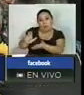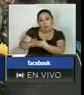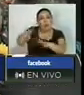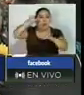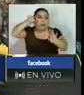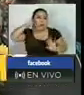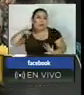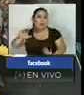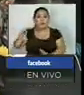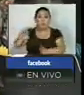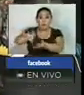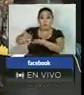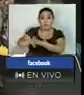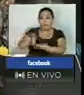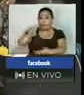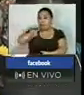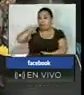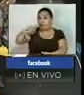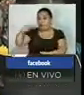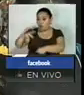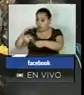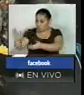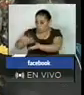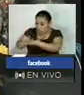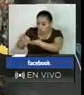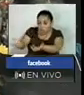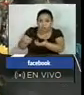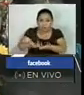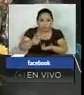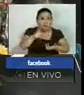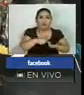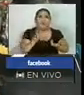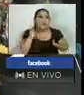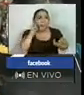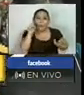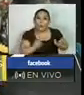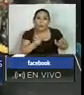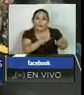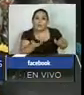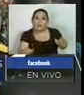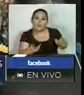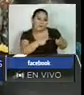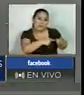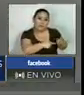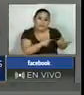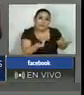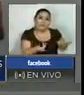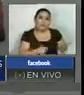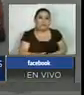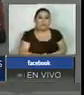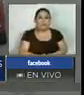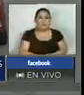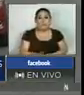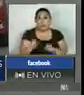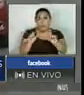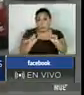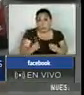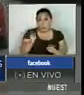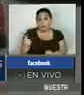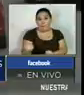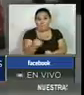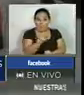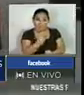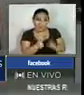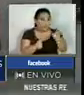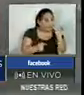digamos por ejemplo unos mil dólares, y esos mil dólares no logras sacar, eso sí se va a la pérdida. Quienes pueden circular de